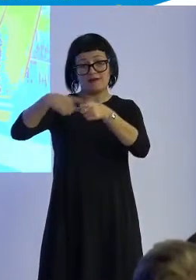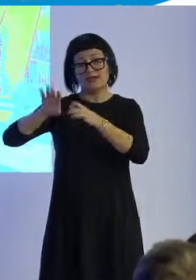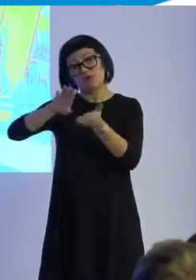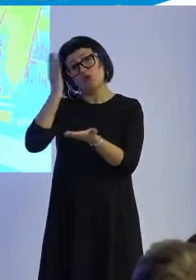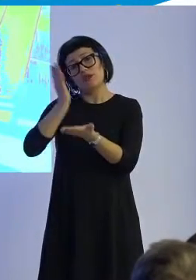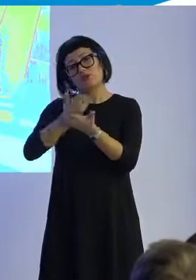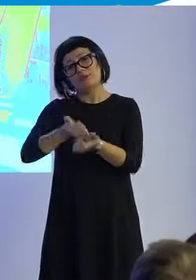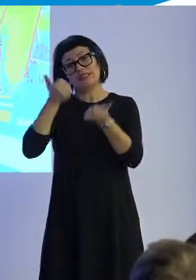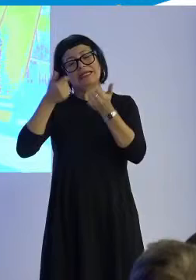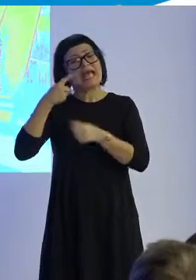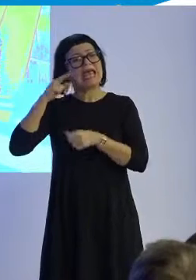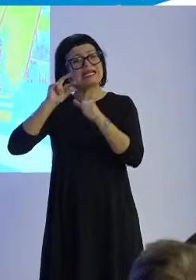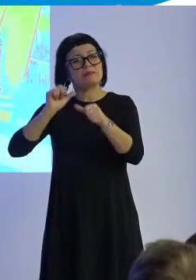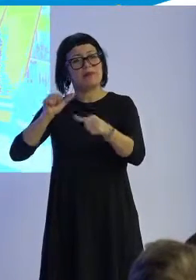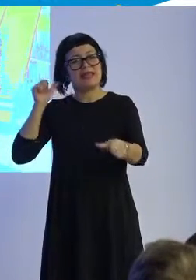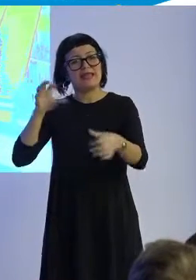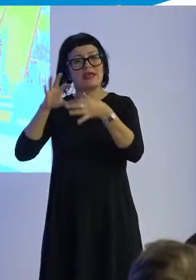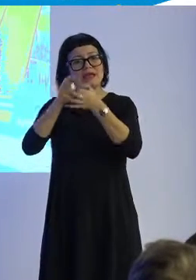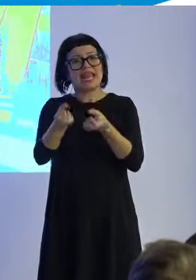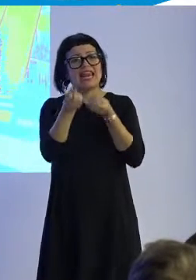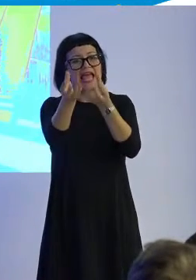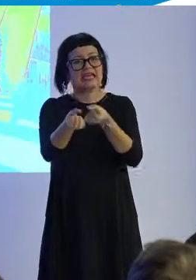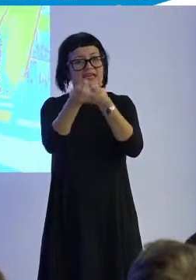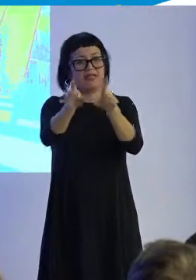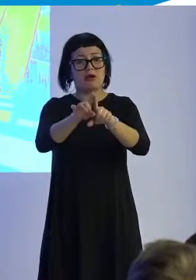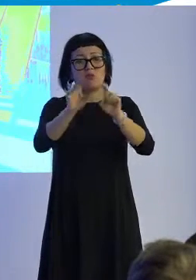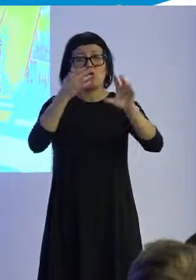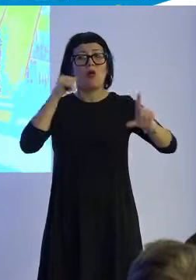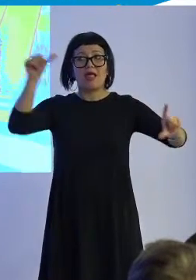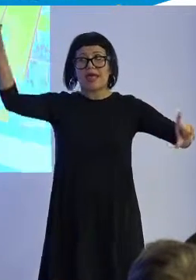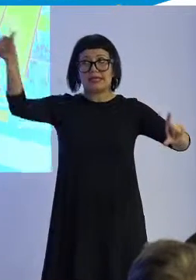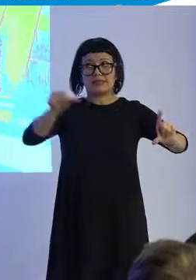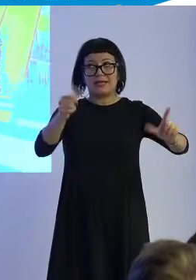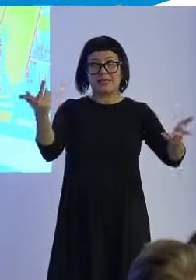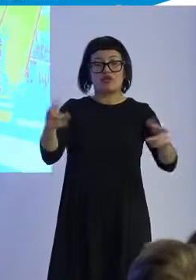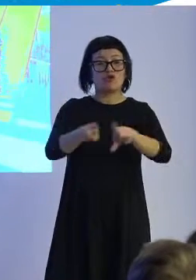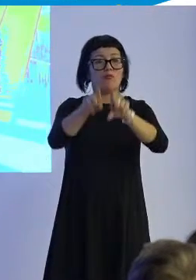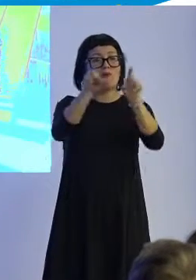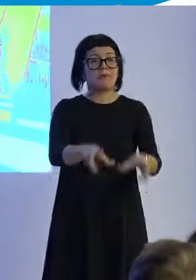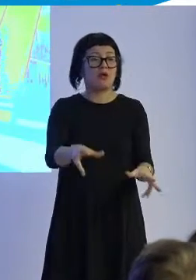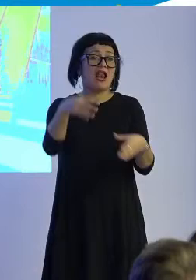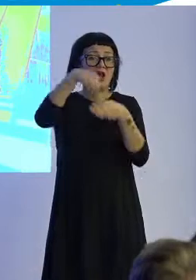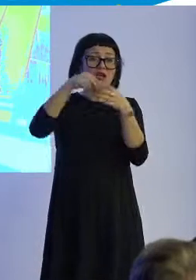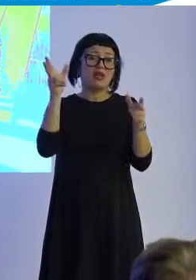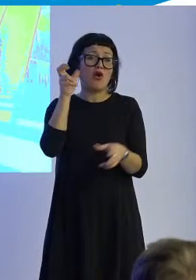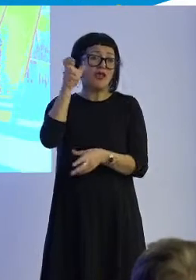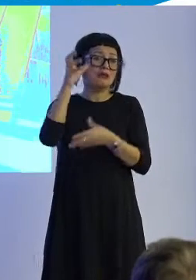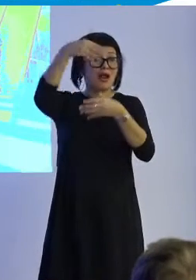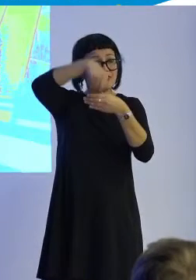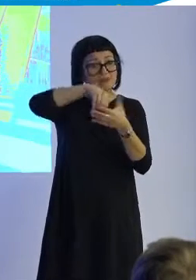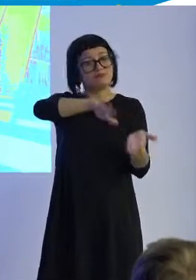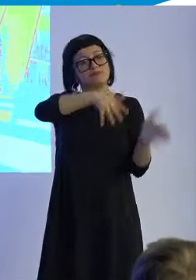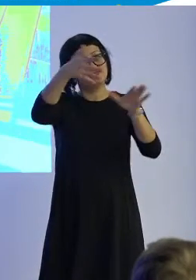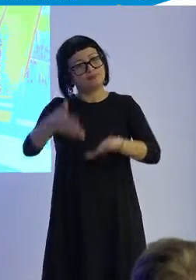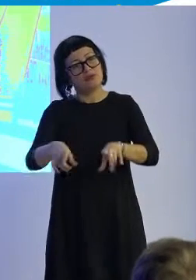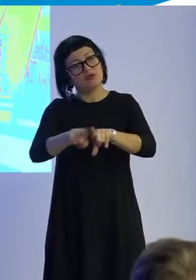está en la parte más de experiencias, la parte más narrativa, que es como espectador, o sea, como contenido audiovisual tradicional, pero puesto en la